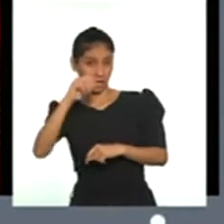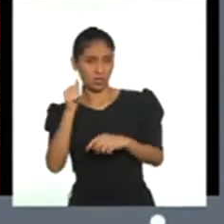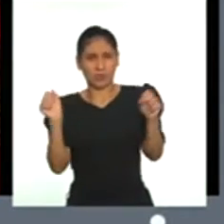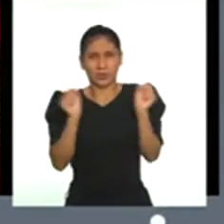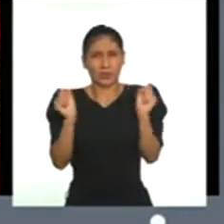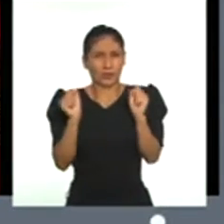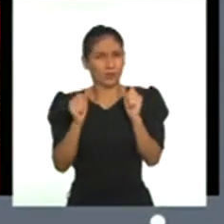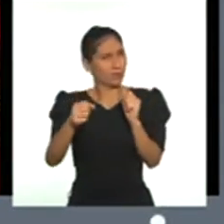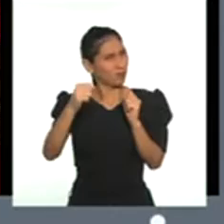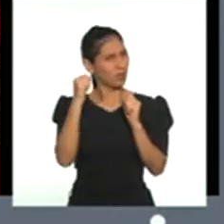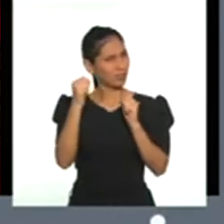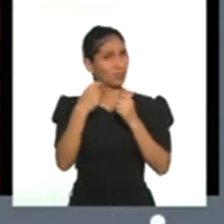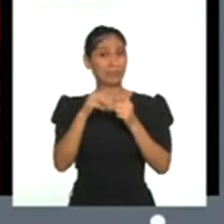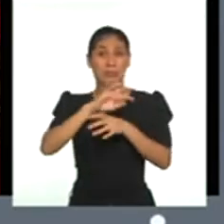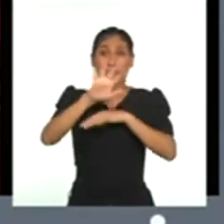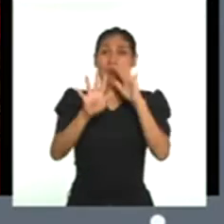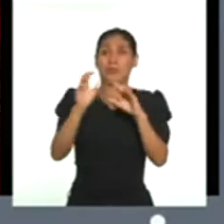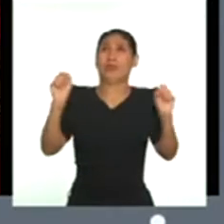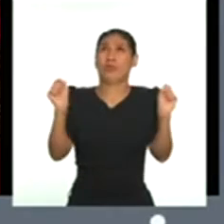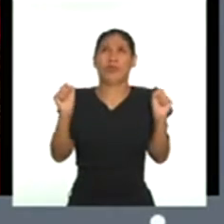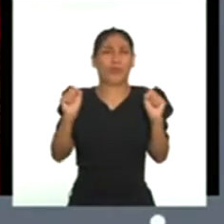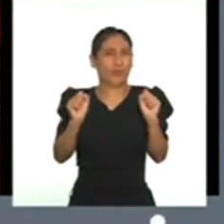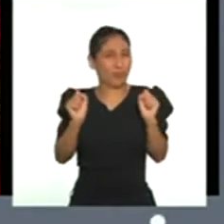frío, y más en tiempo de helada.